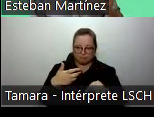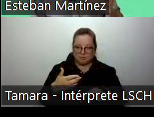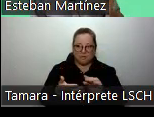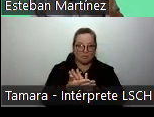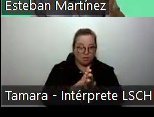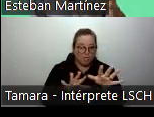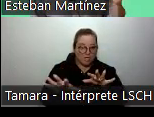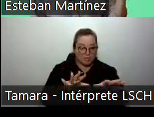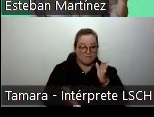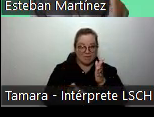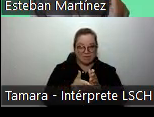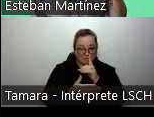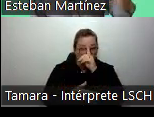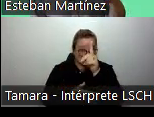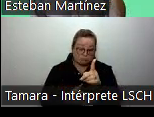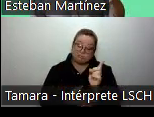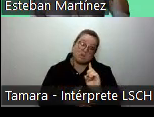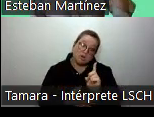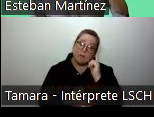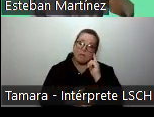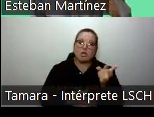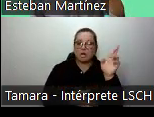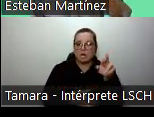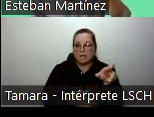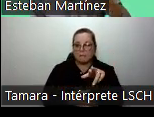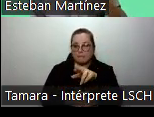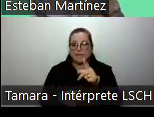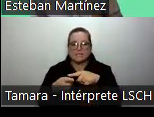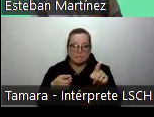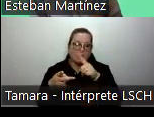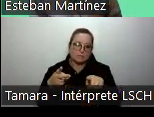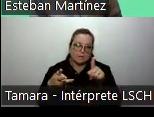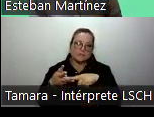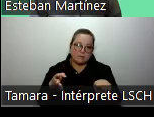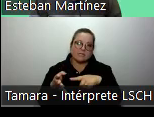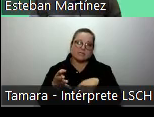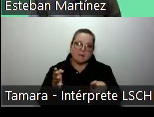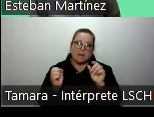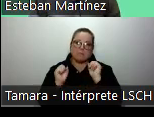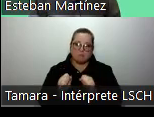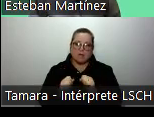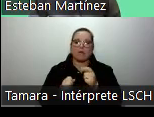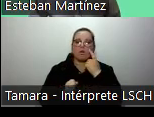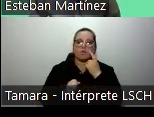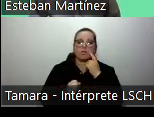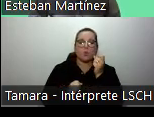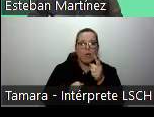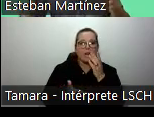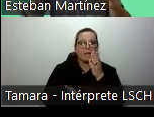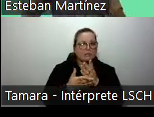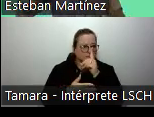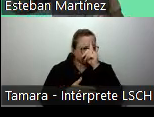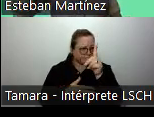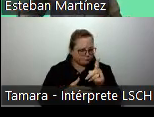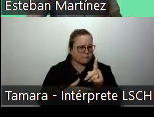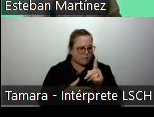son configurables en un hábito todas las actividades que se repitan Todas las semanas cada cierto tiempo eh pueden identificar cuál es el hábito y a partir de ahí